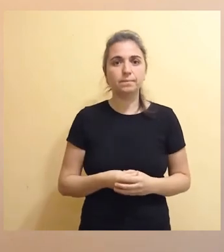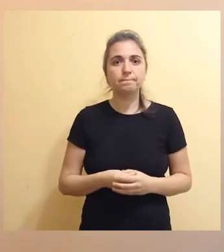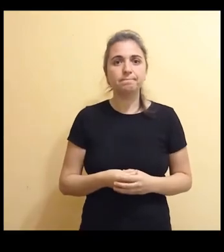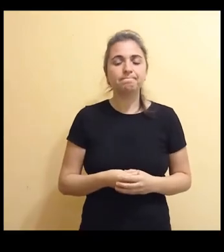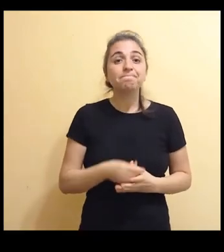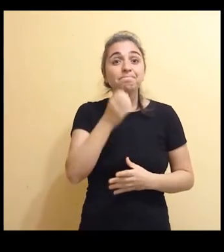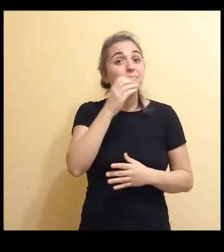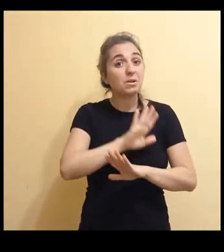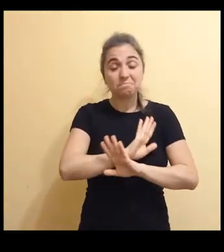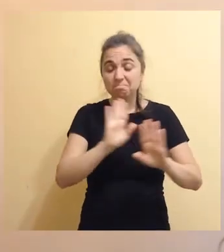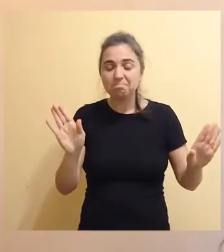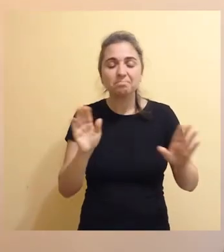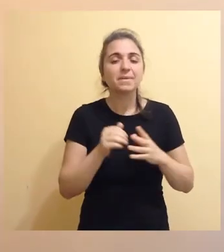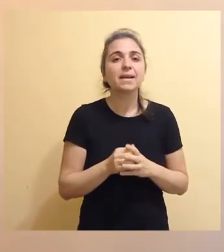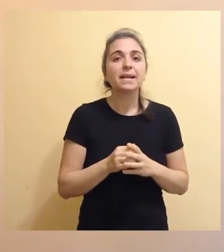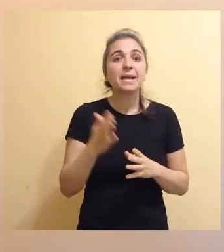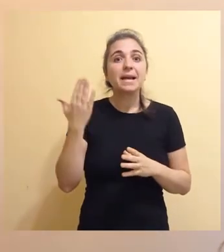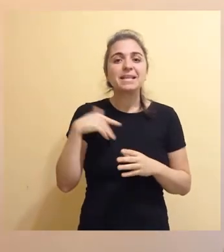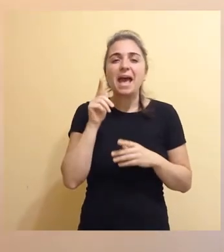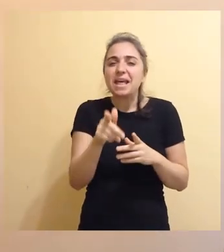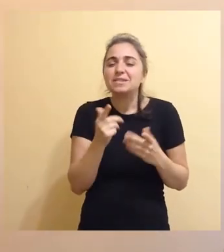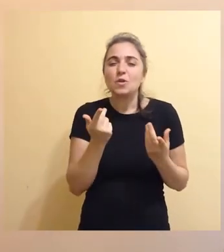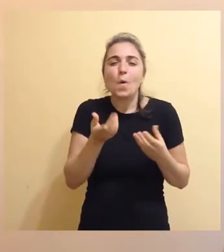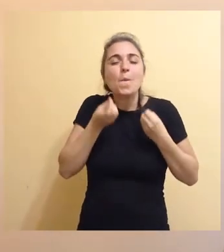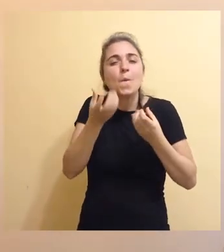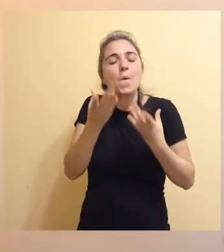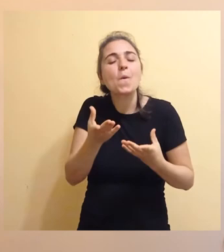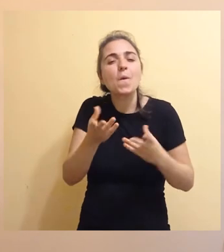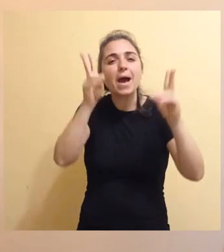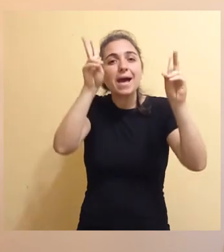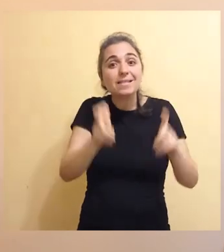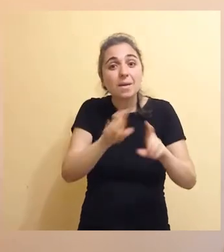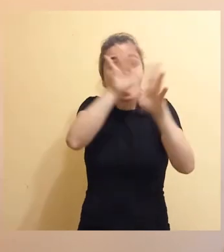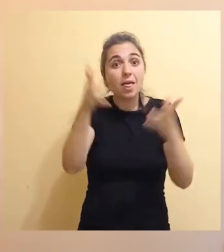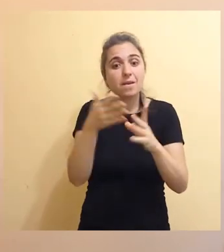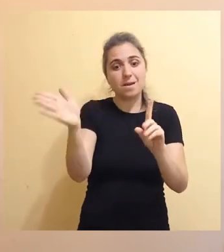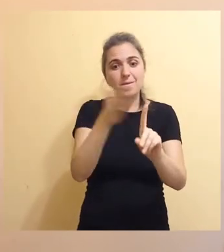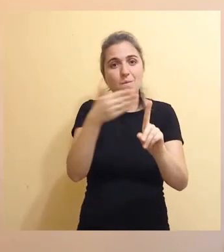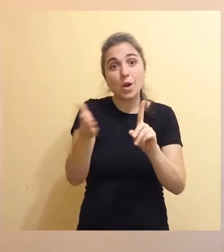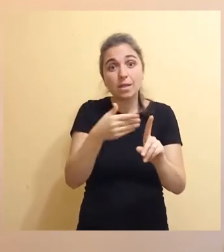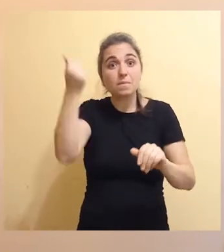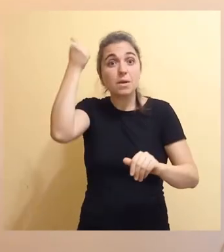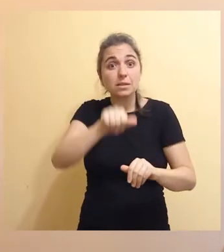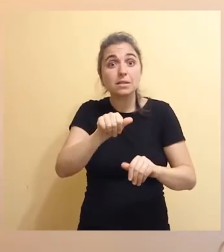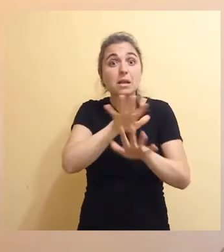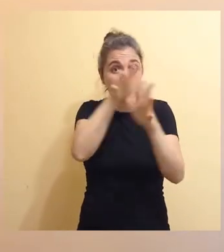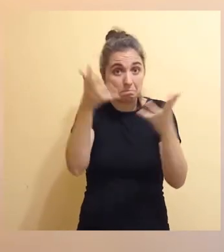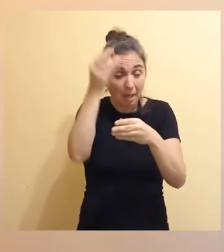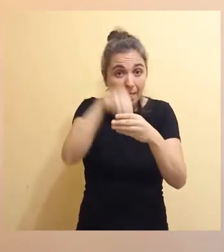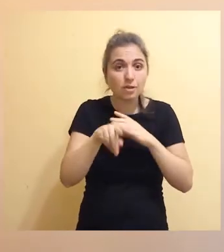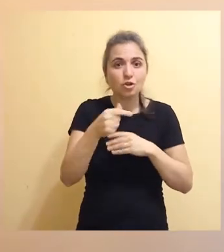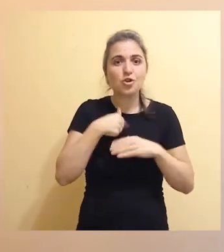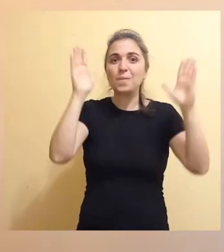forma. Bueno, hasta aquí esta píldora sobre ciberviolencias machistas